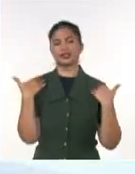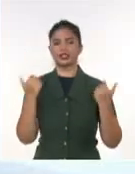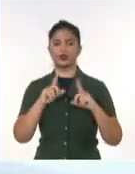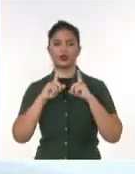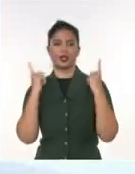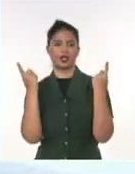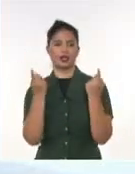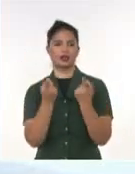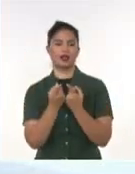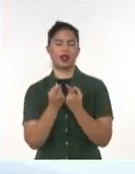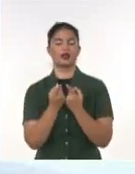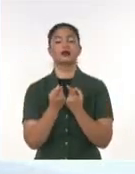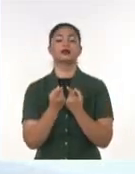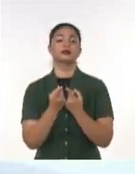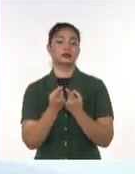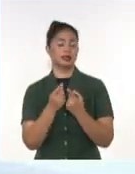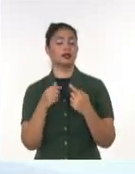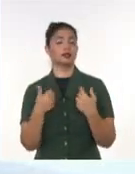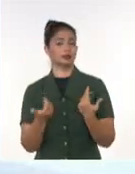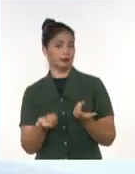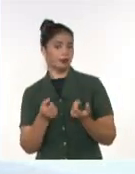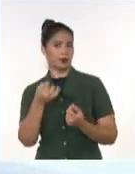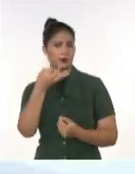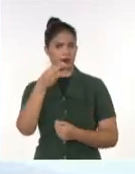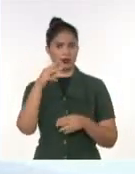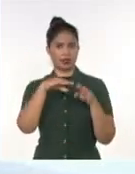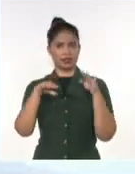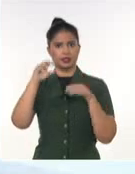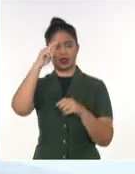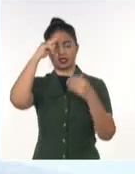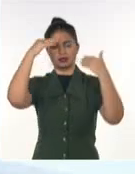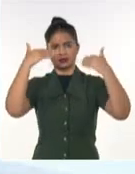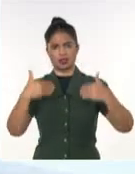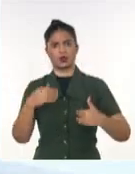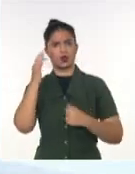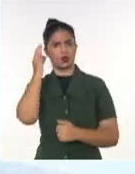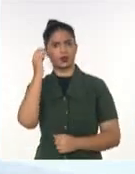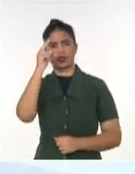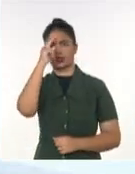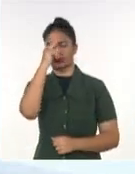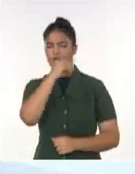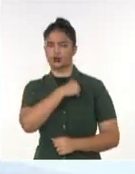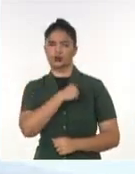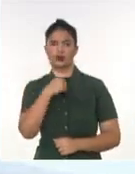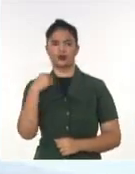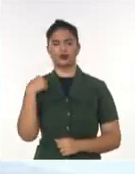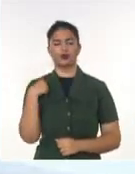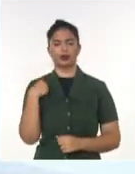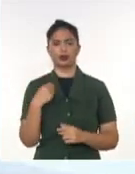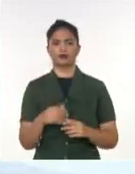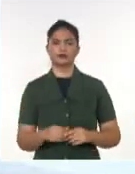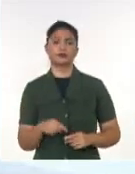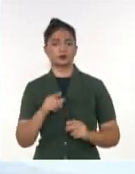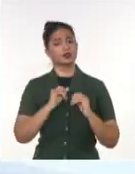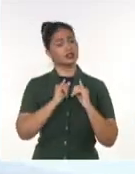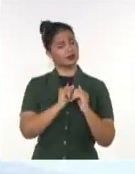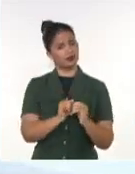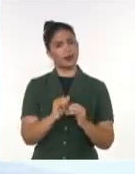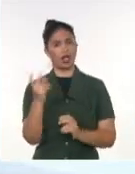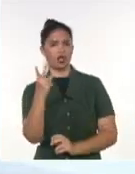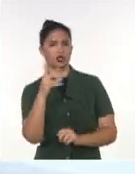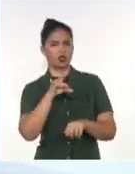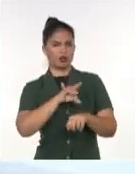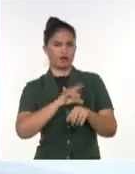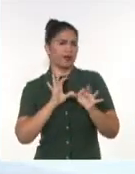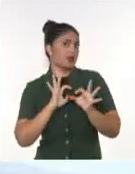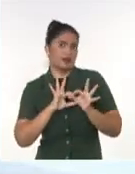de Higiene, Epidemiología y Microbiología del Ministerio de Salud Pública, la doctora Grexa Sánchez Padrón, quien nos informó de la situación de